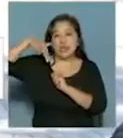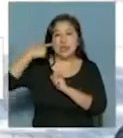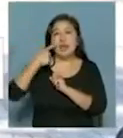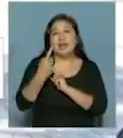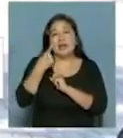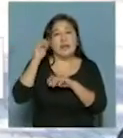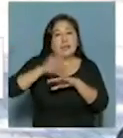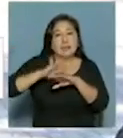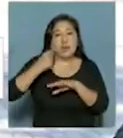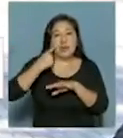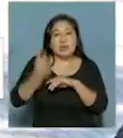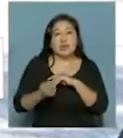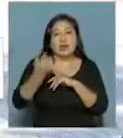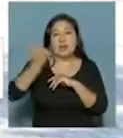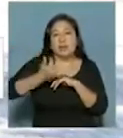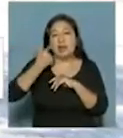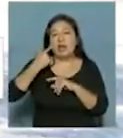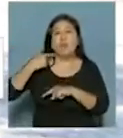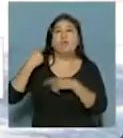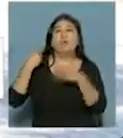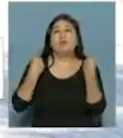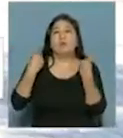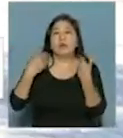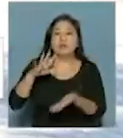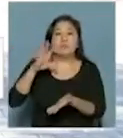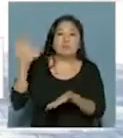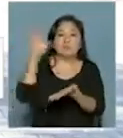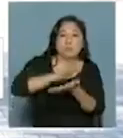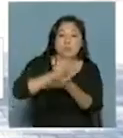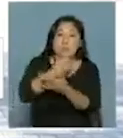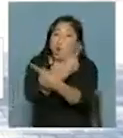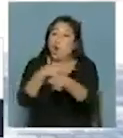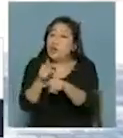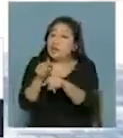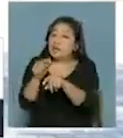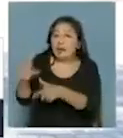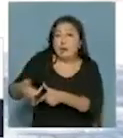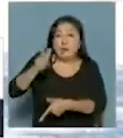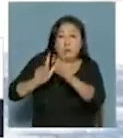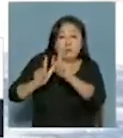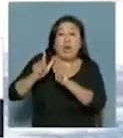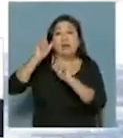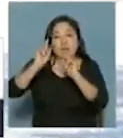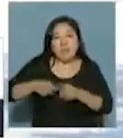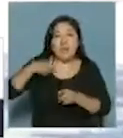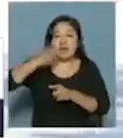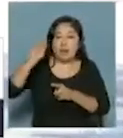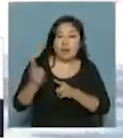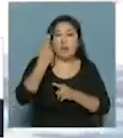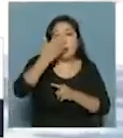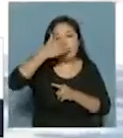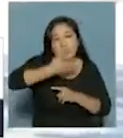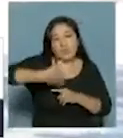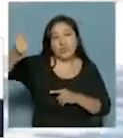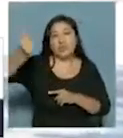donde hemos procedido al secuestro del armamento de los animales faenados, que después son trasladados